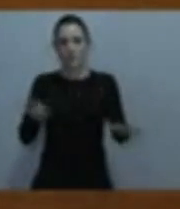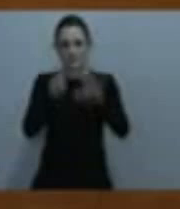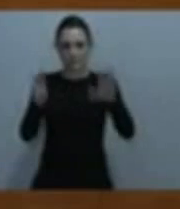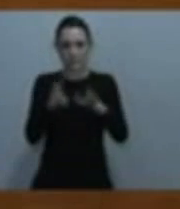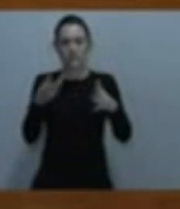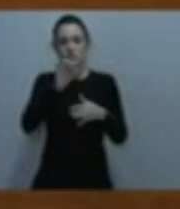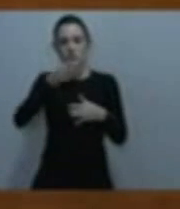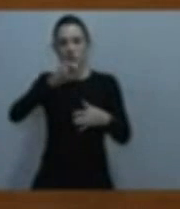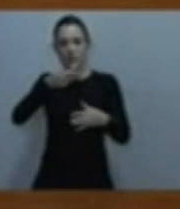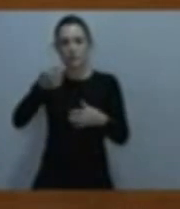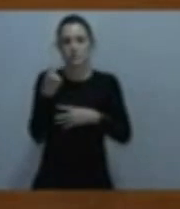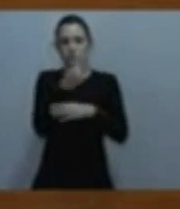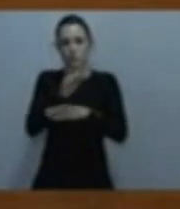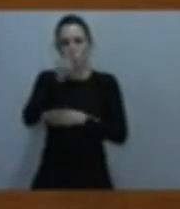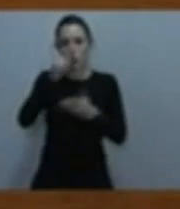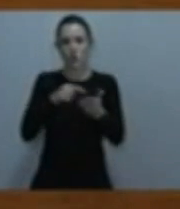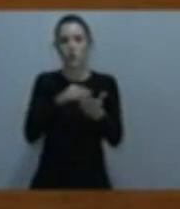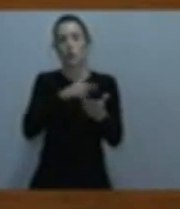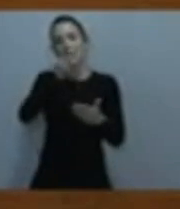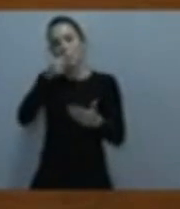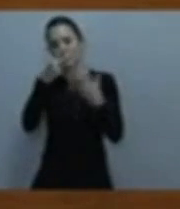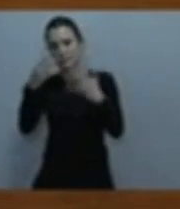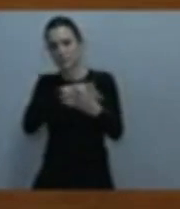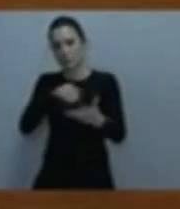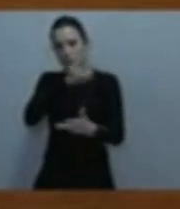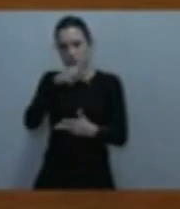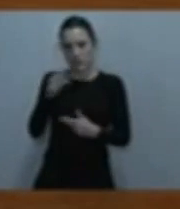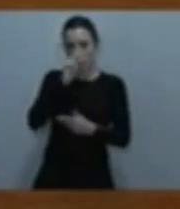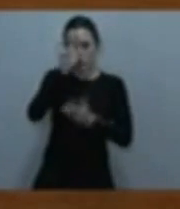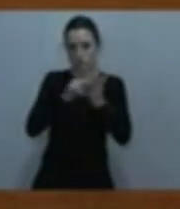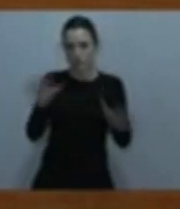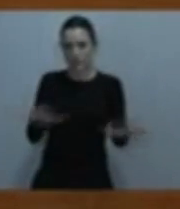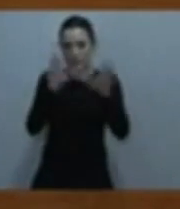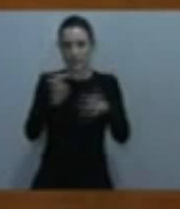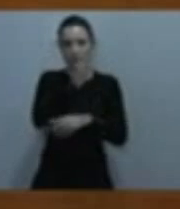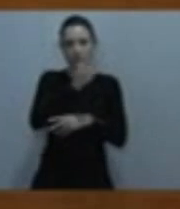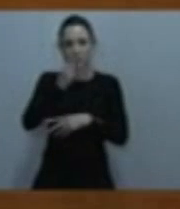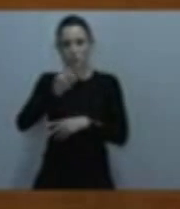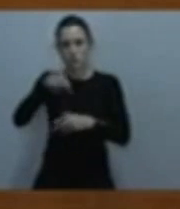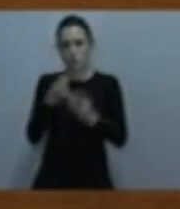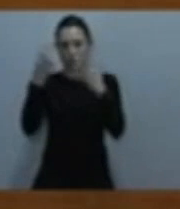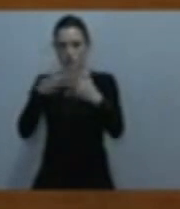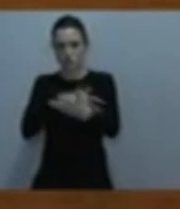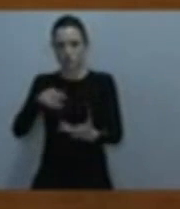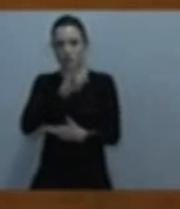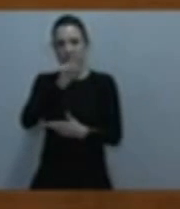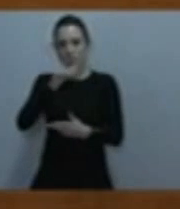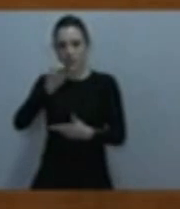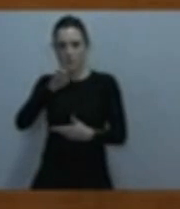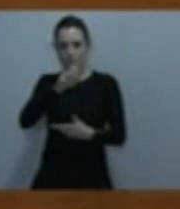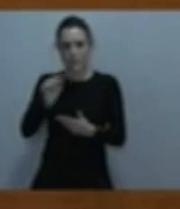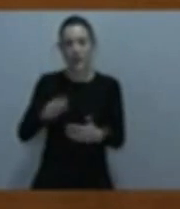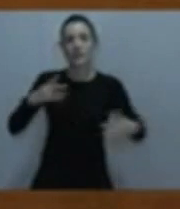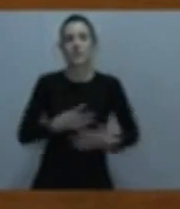1,2 millones de euros. En el año 2010 recibió 32,8 millones del IDEPA y 19,9